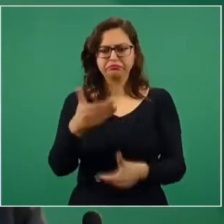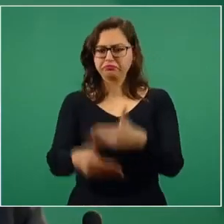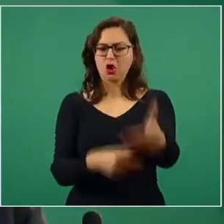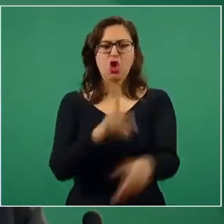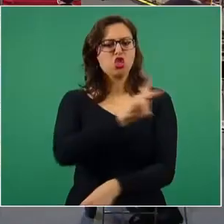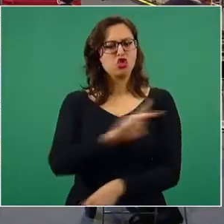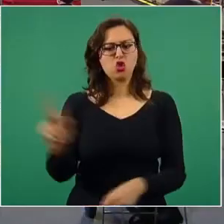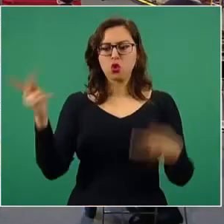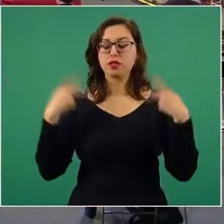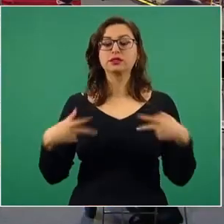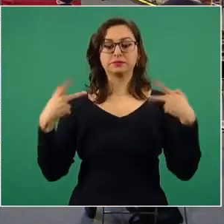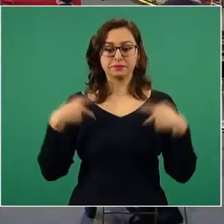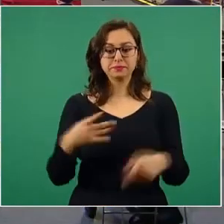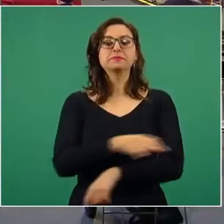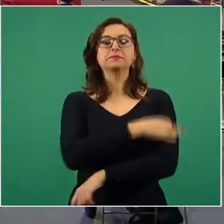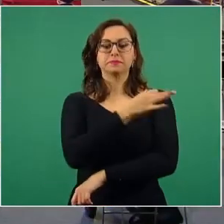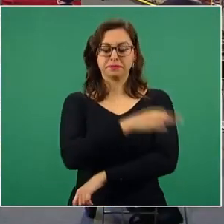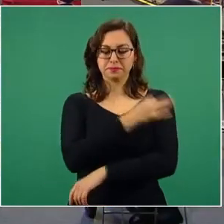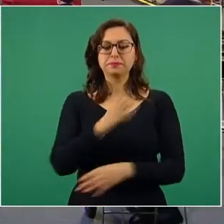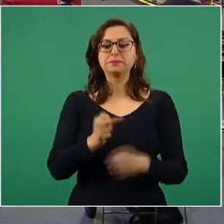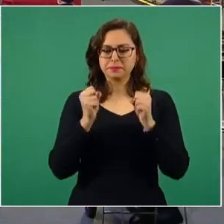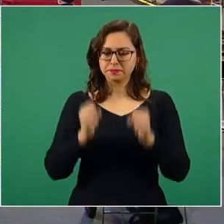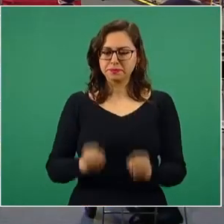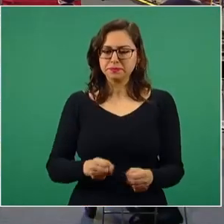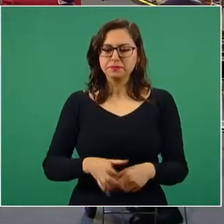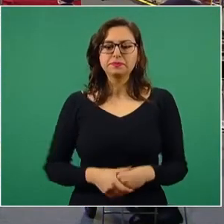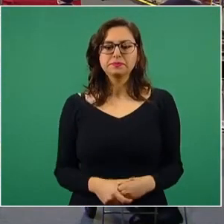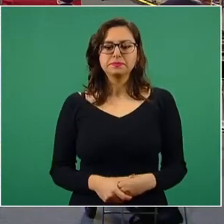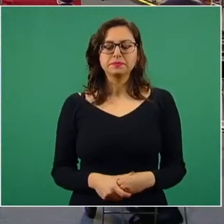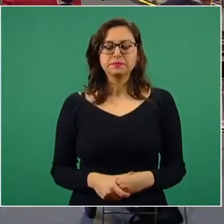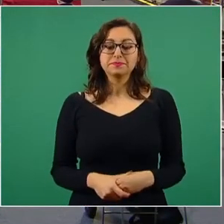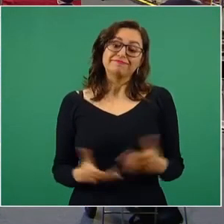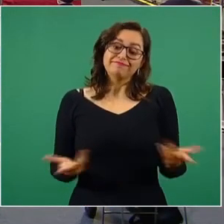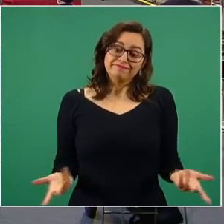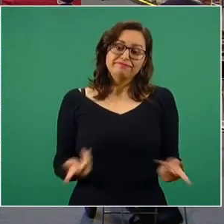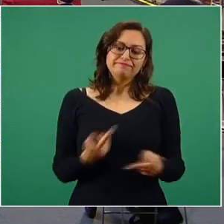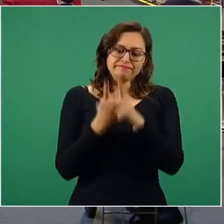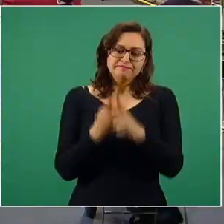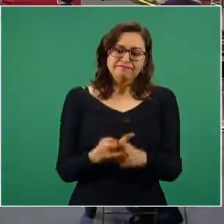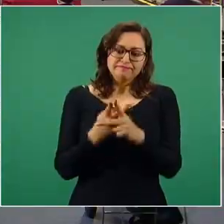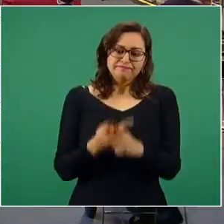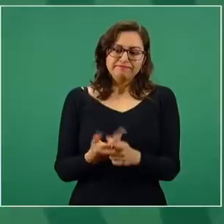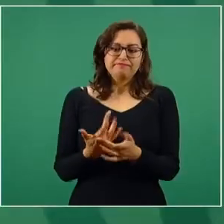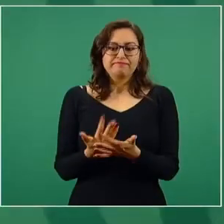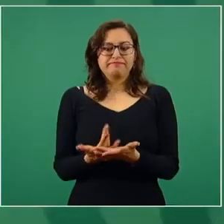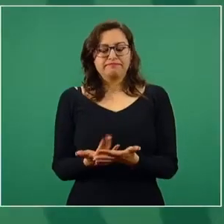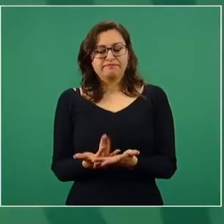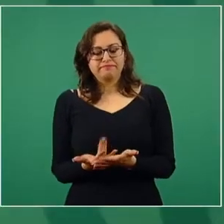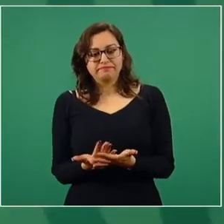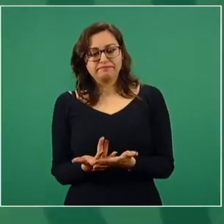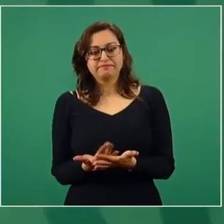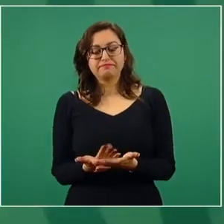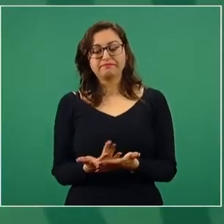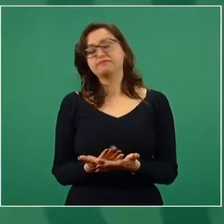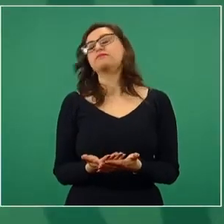todos. Es cosa de esperar que